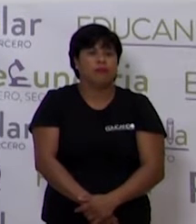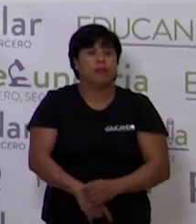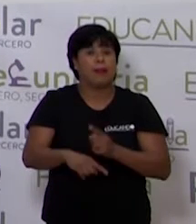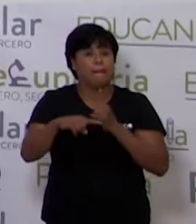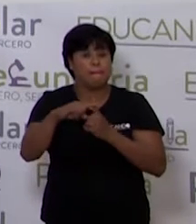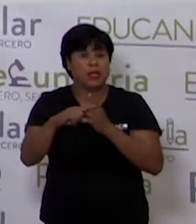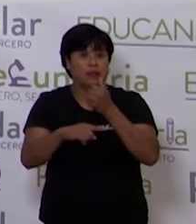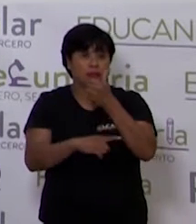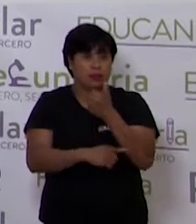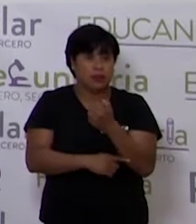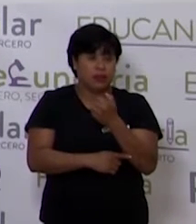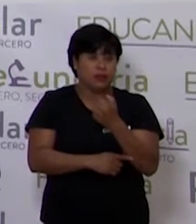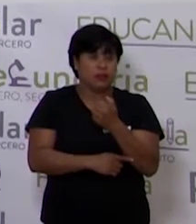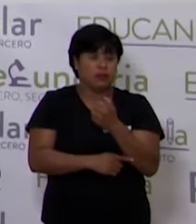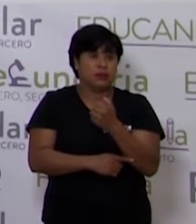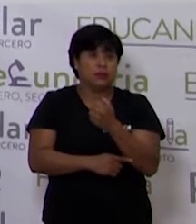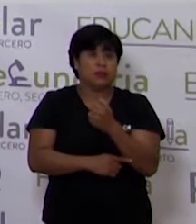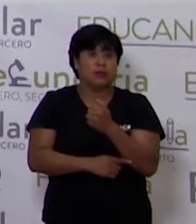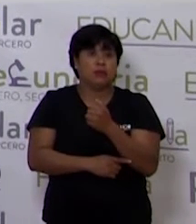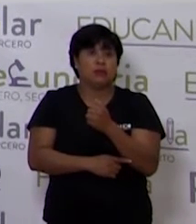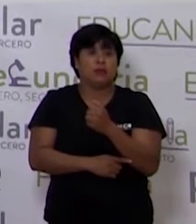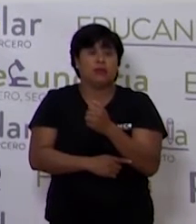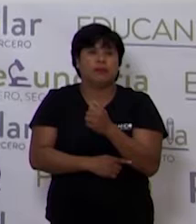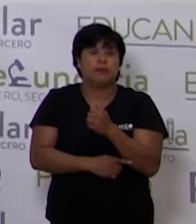más 6,